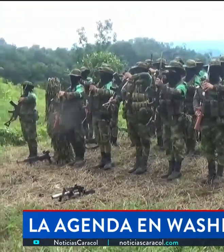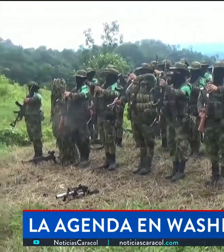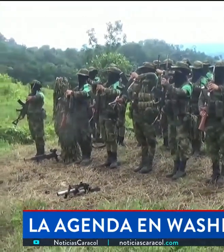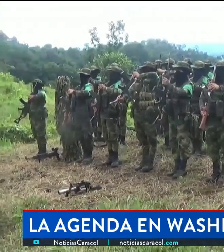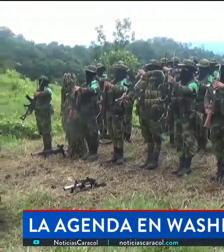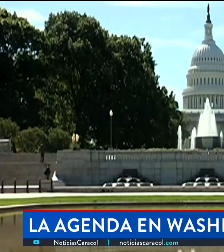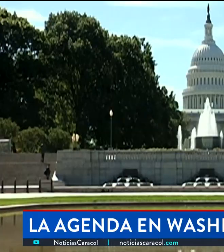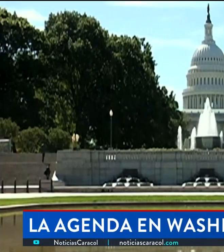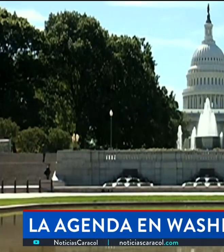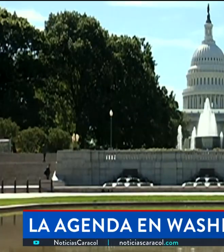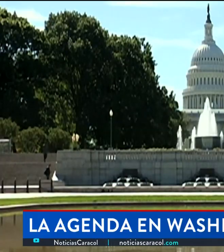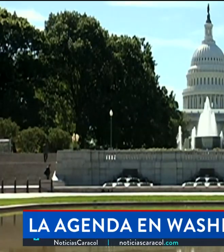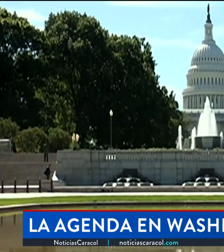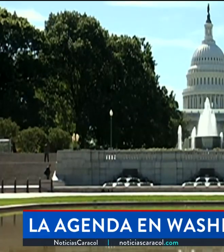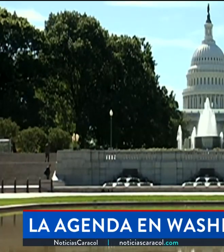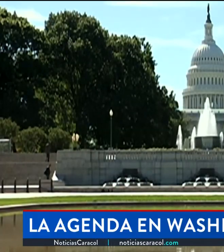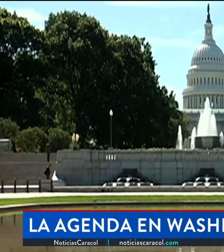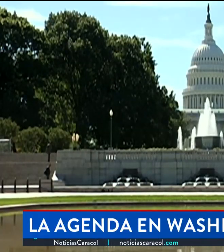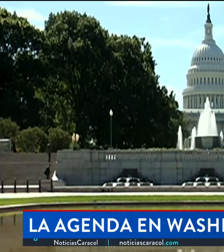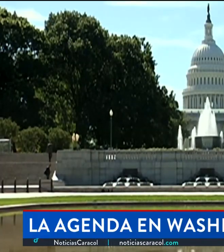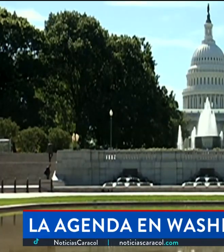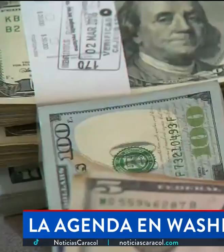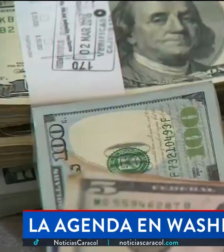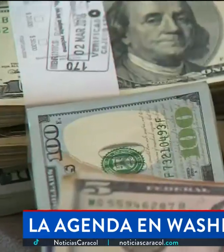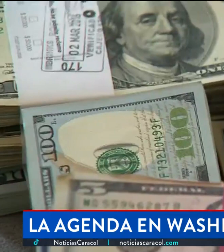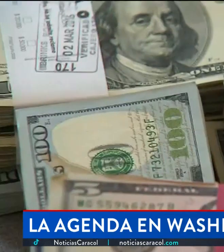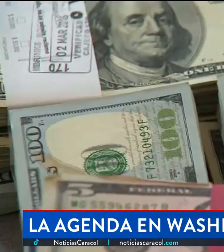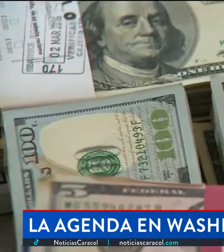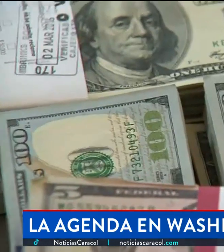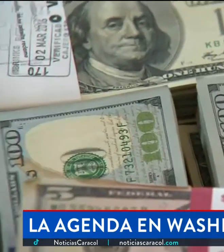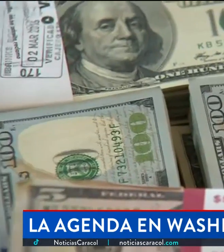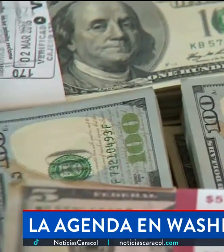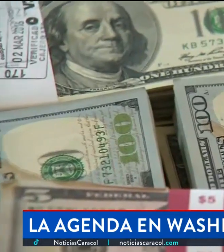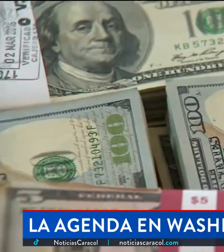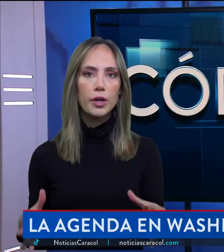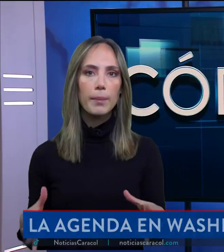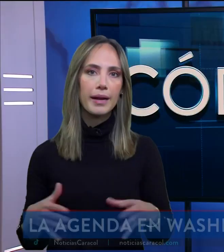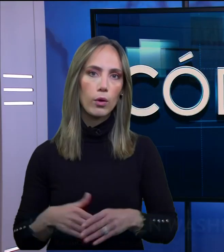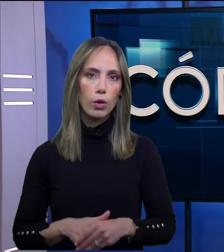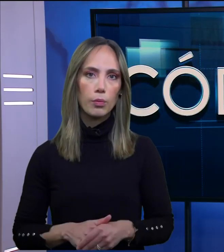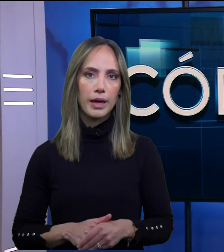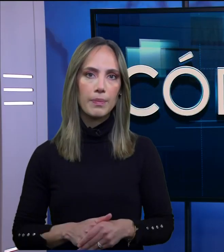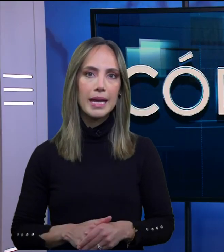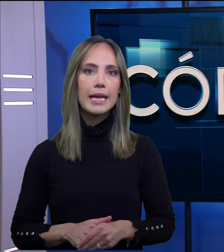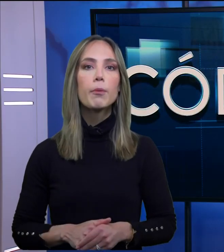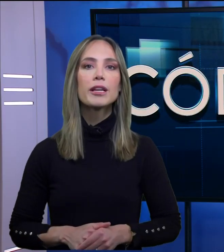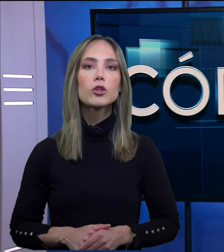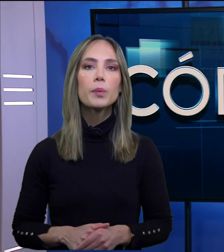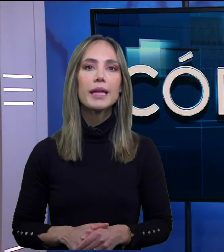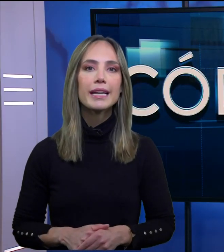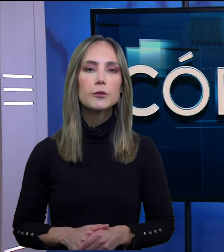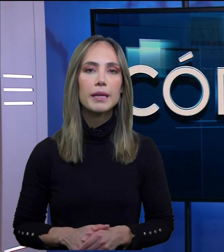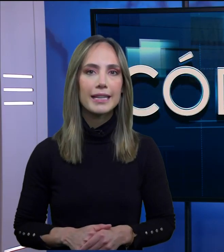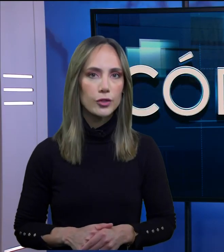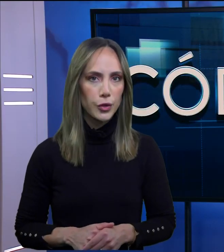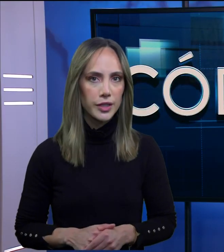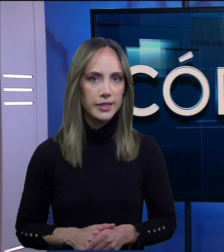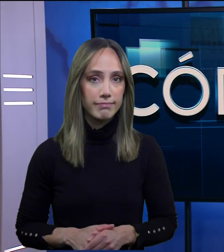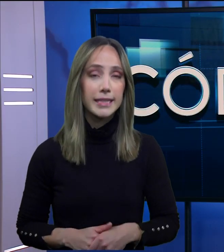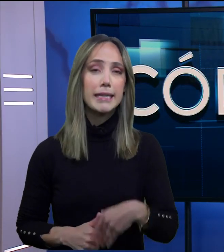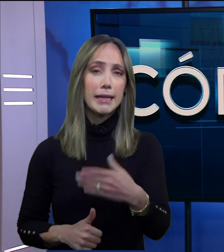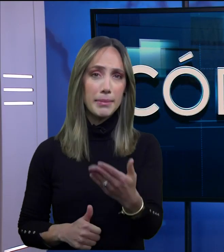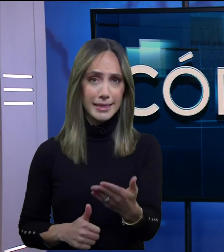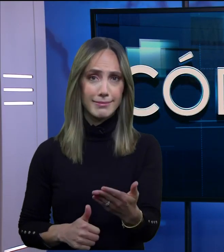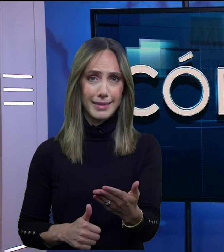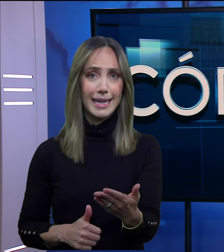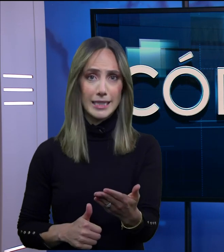Pacelli. El gobierno gringo aprobó recientemente el presupuesto más alto de la historia para Colombia y por eso piden explicaciones.